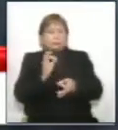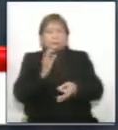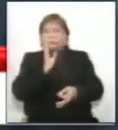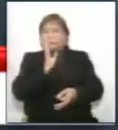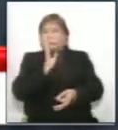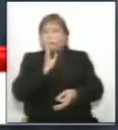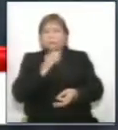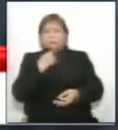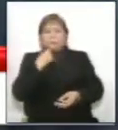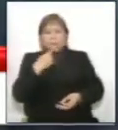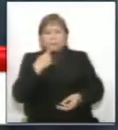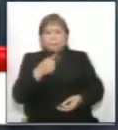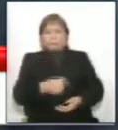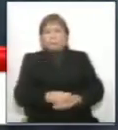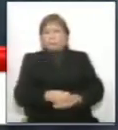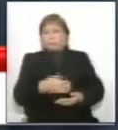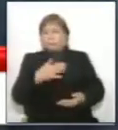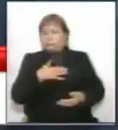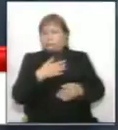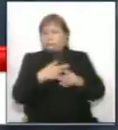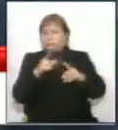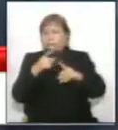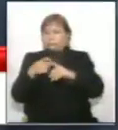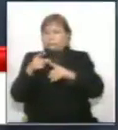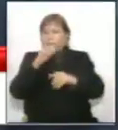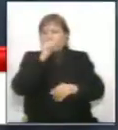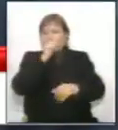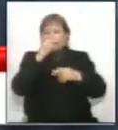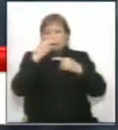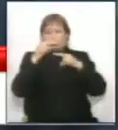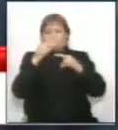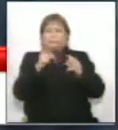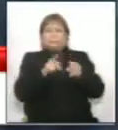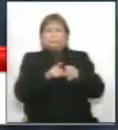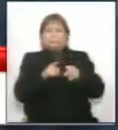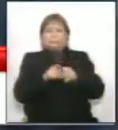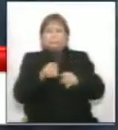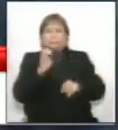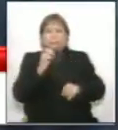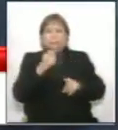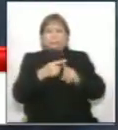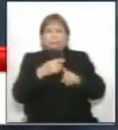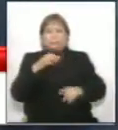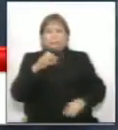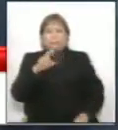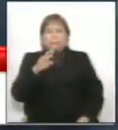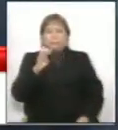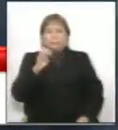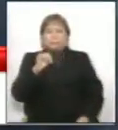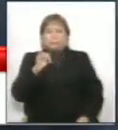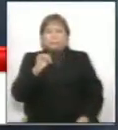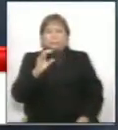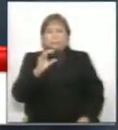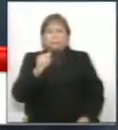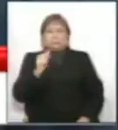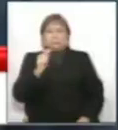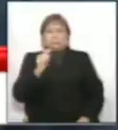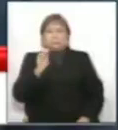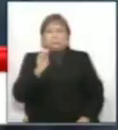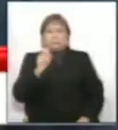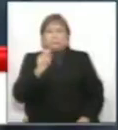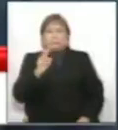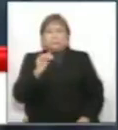versiones vertidas de diferentes medios, como el ex premier señor Calderiano,